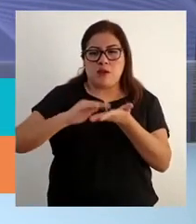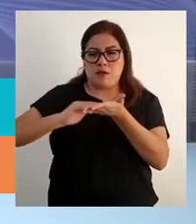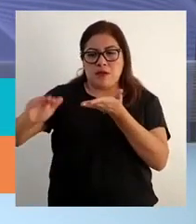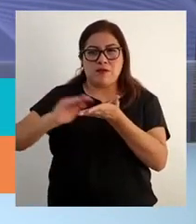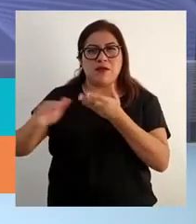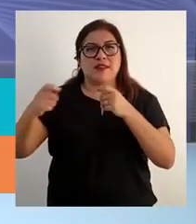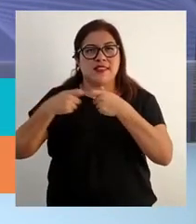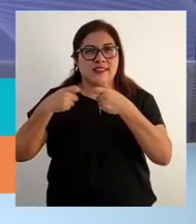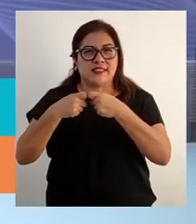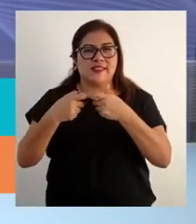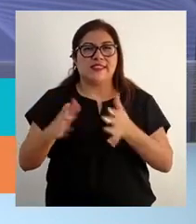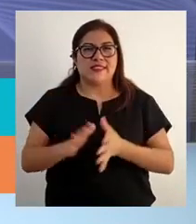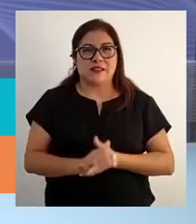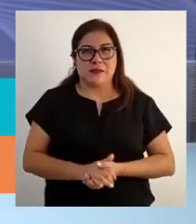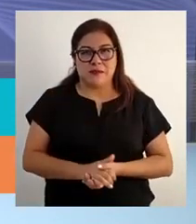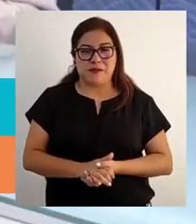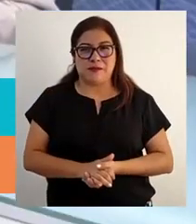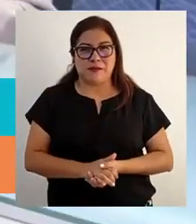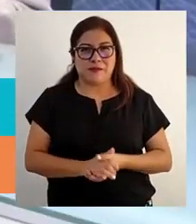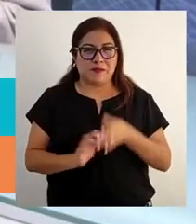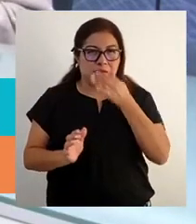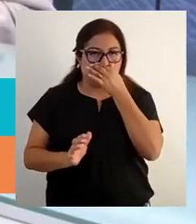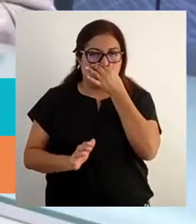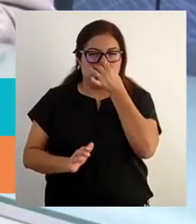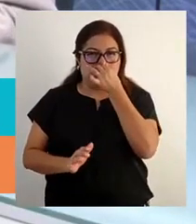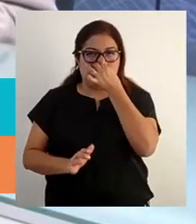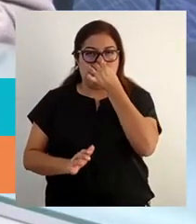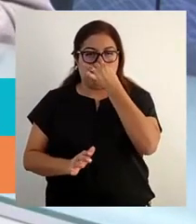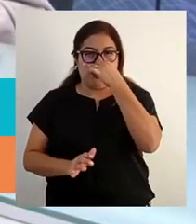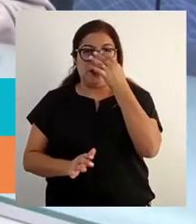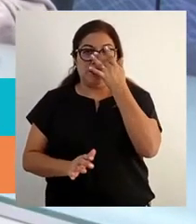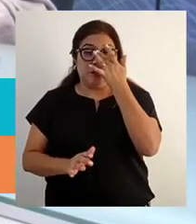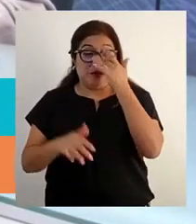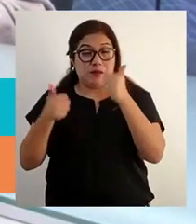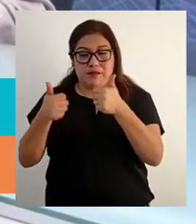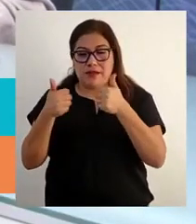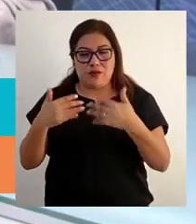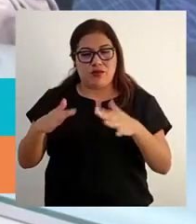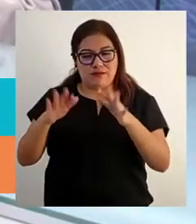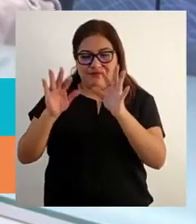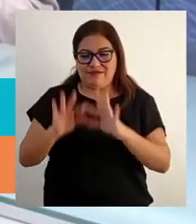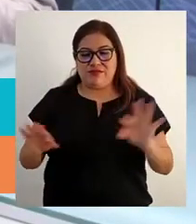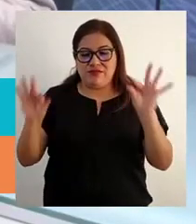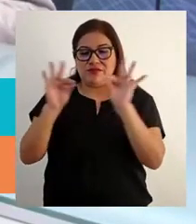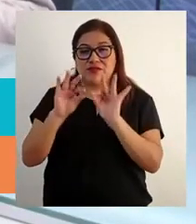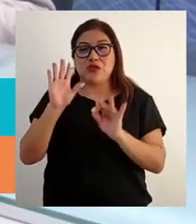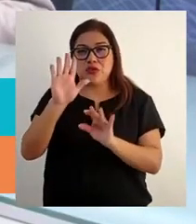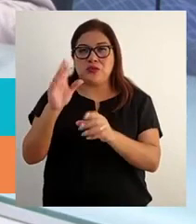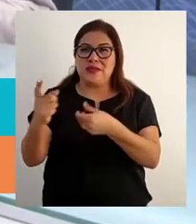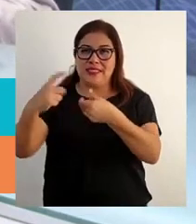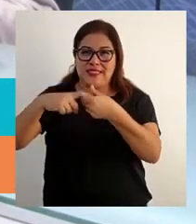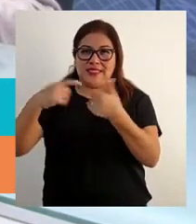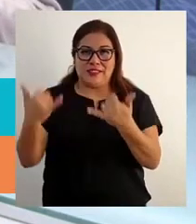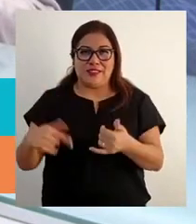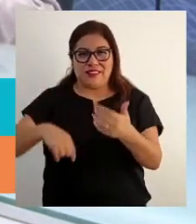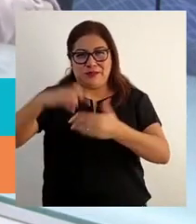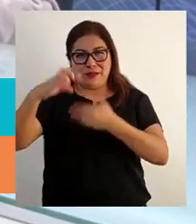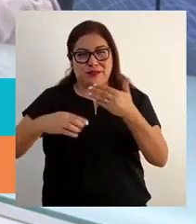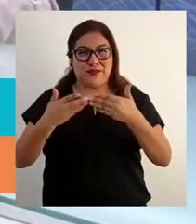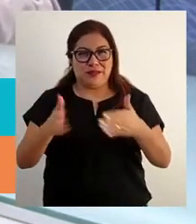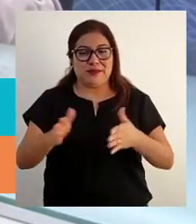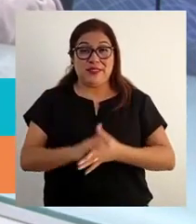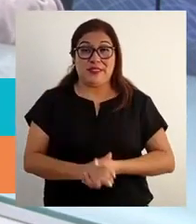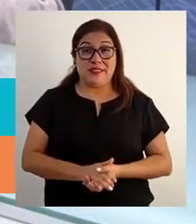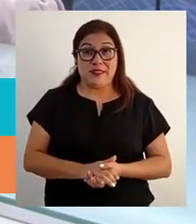física. Qué bien, doctora. Realmente importante su participación en Sin Barreras y la